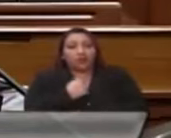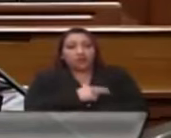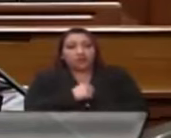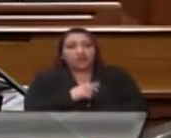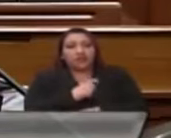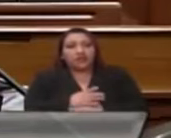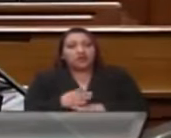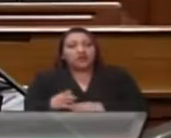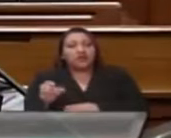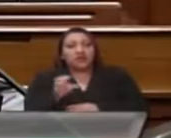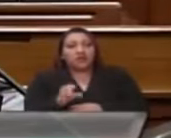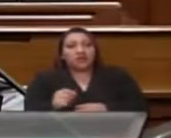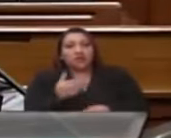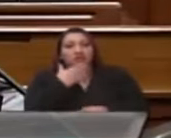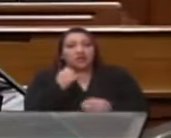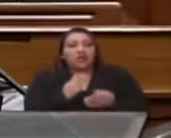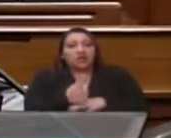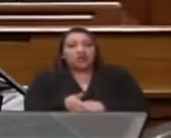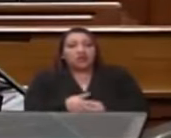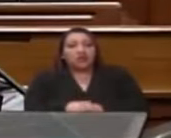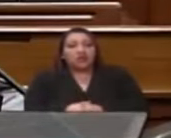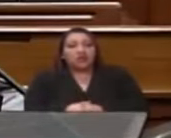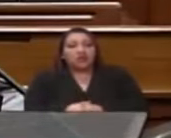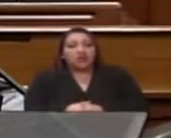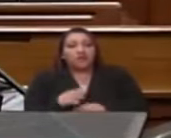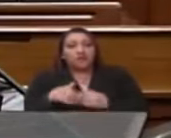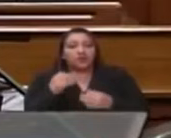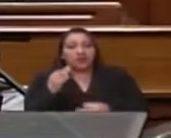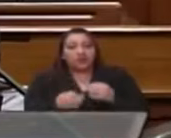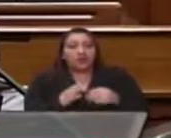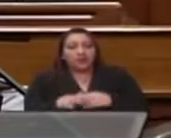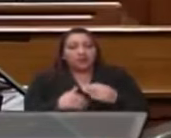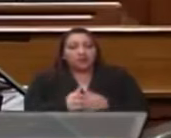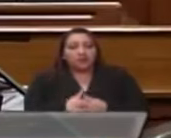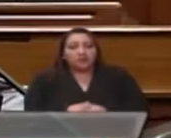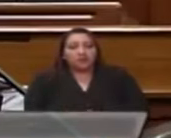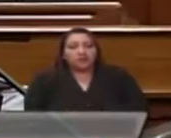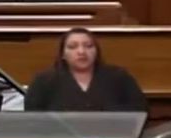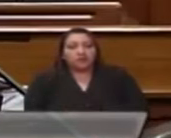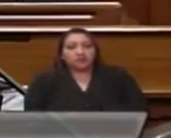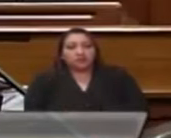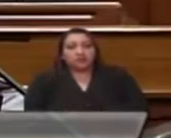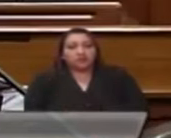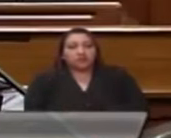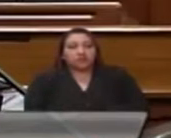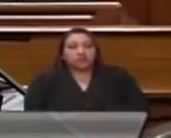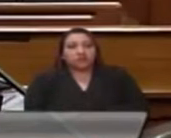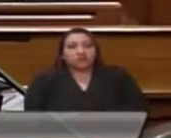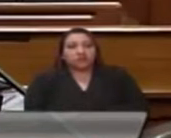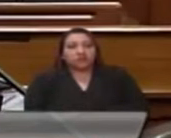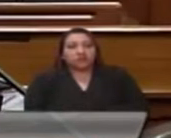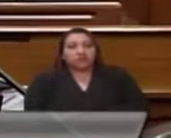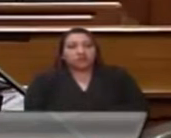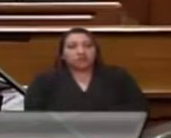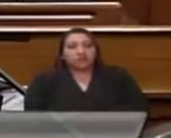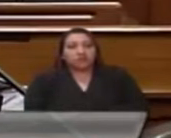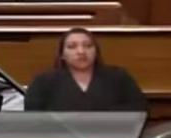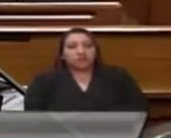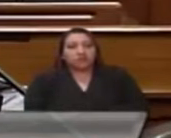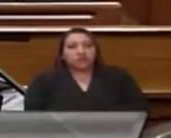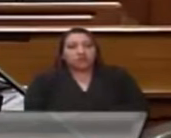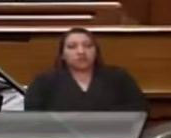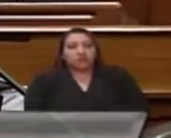hospitales, desarrollar carreteras, mejorar el acceso a la justicia para todos. Respondiendo a la pregunta del congresista